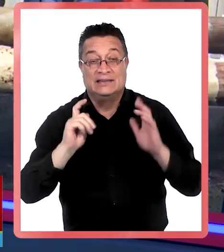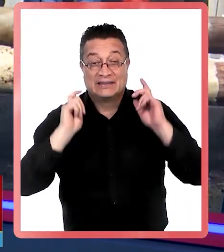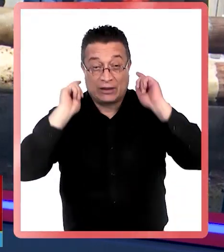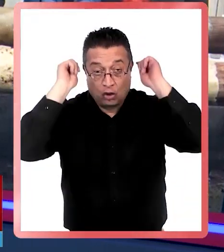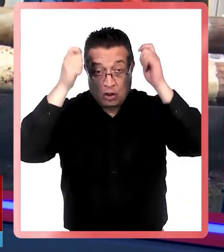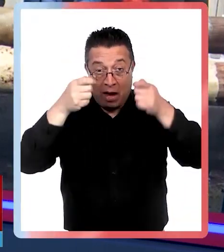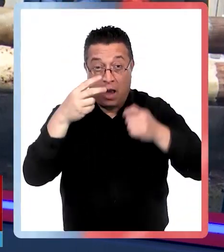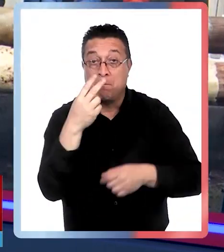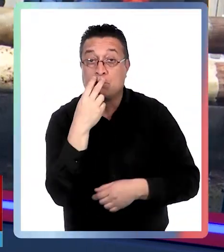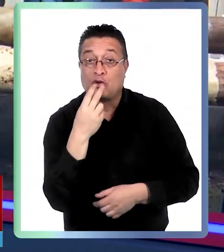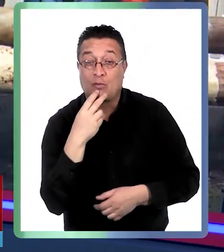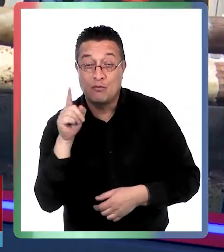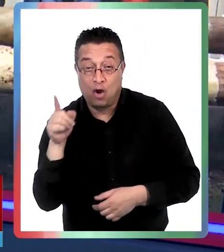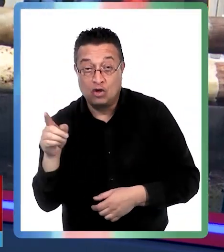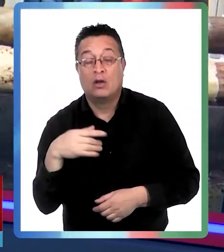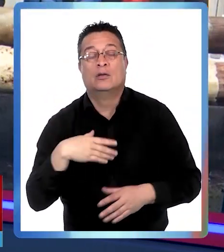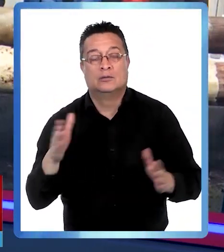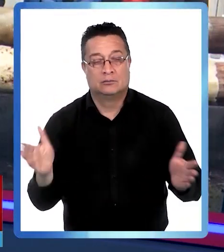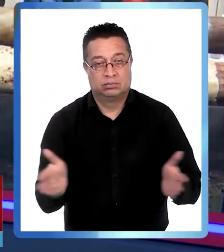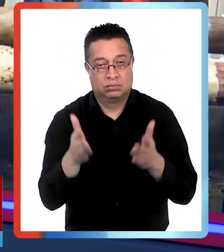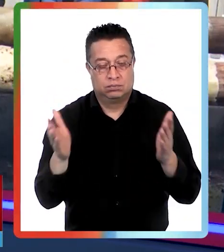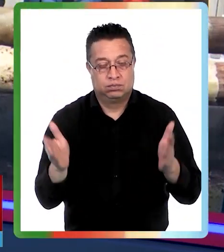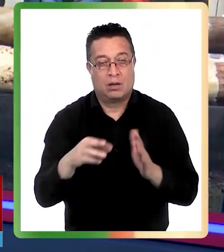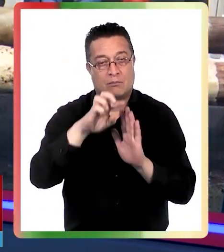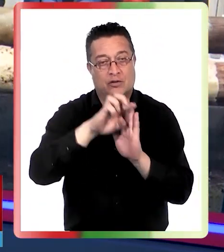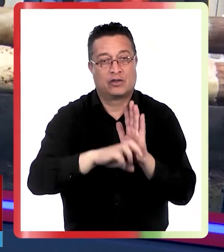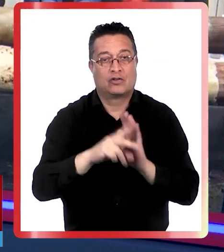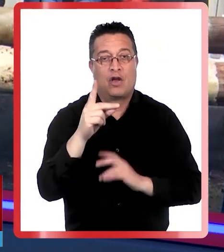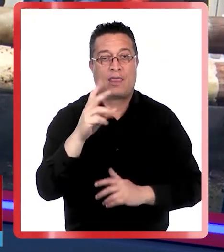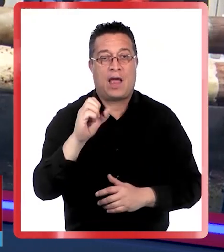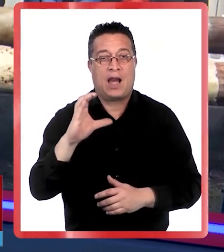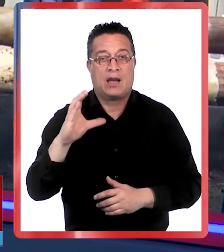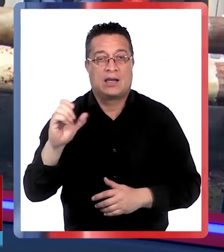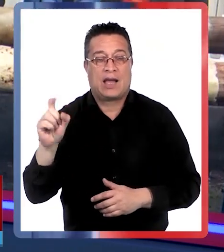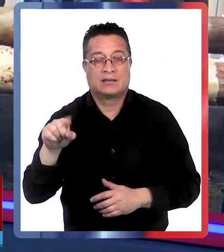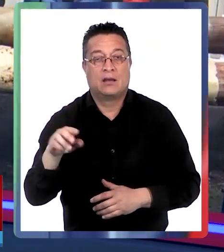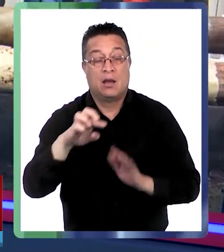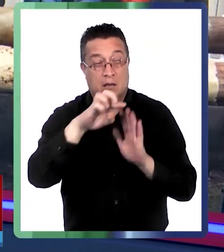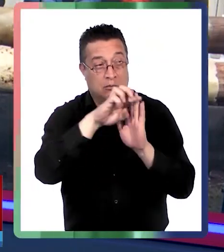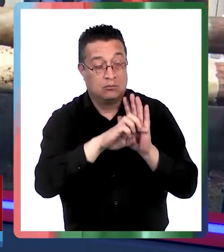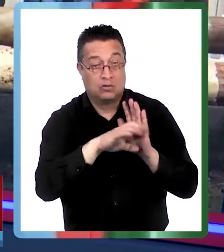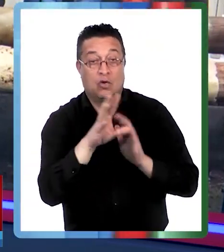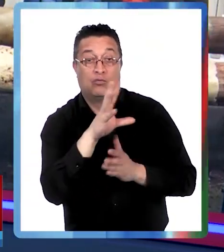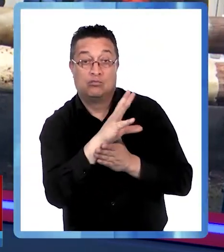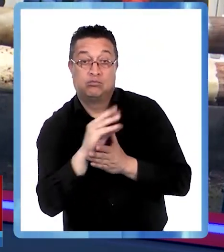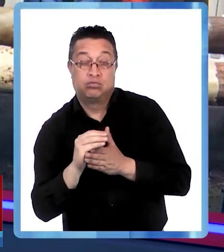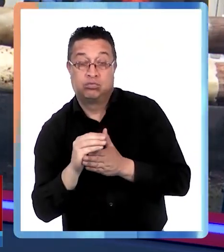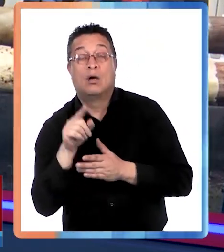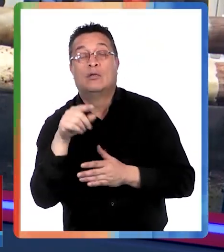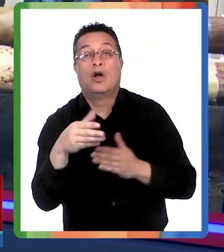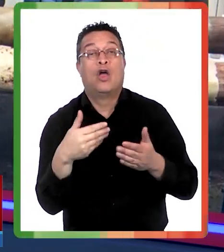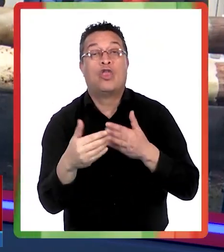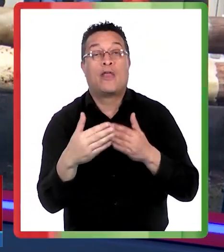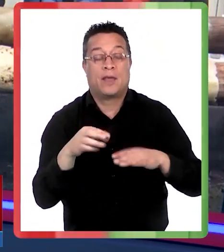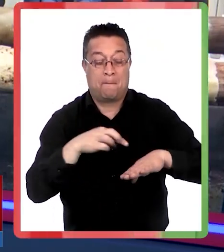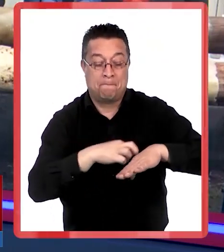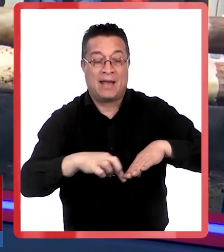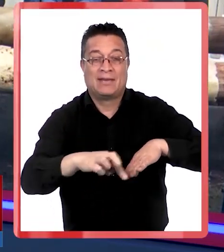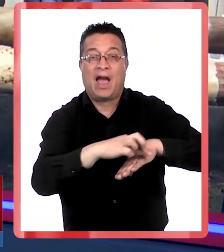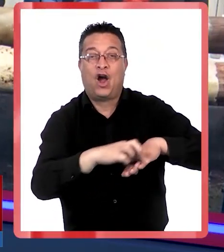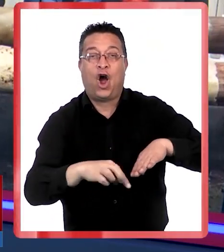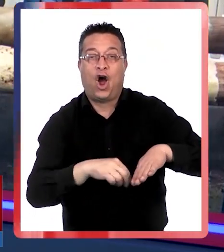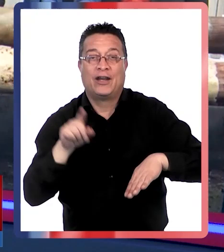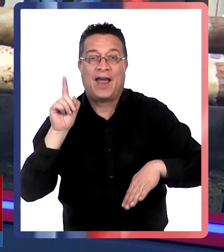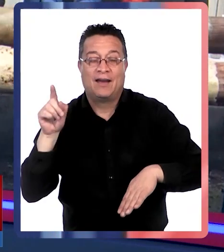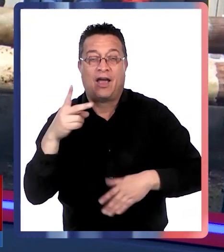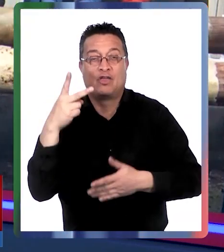Mont impulsaron el proyecto dalcas inspirado en el exitoso proyecto dalcas desarrollado en Patagonia verde